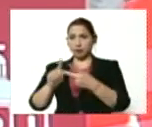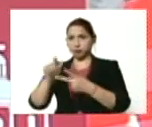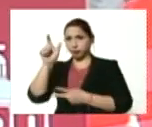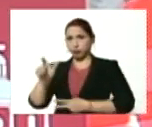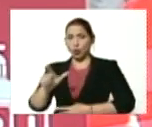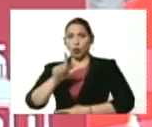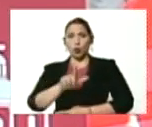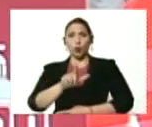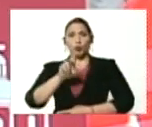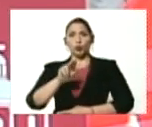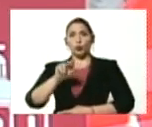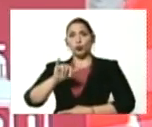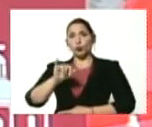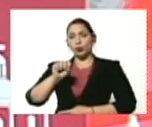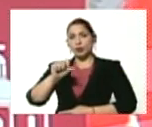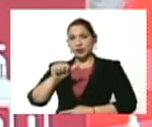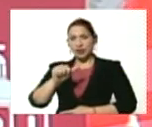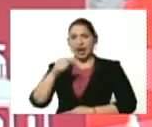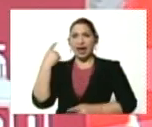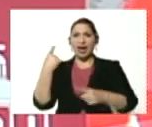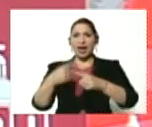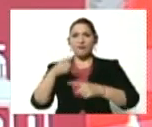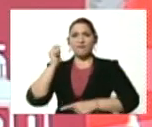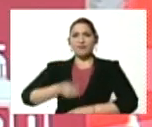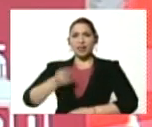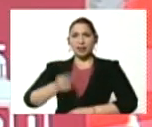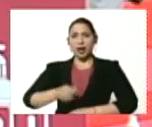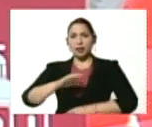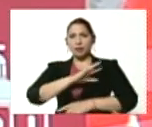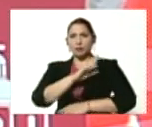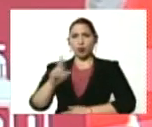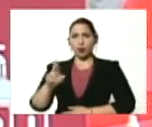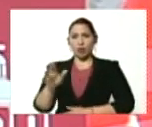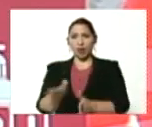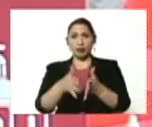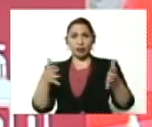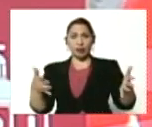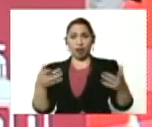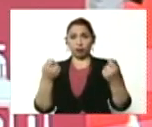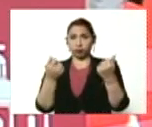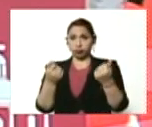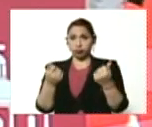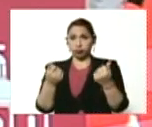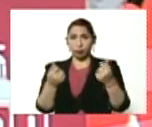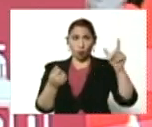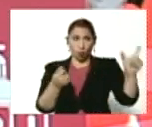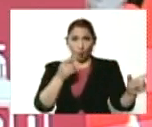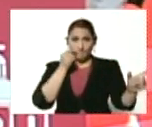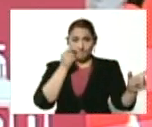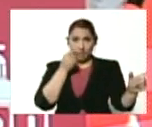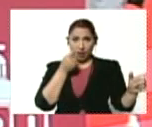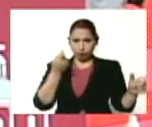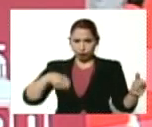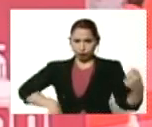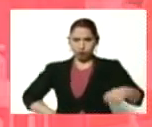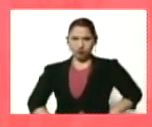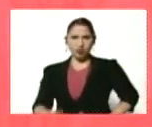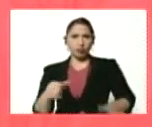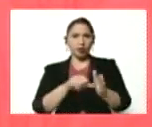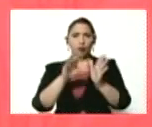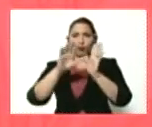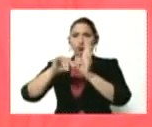esposo Germán Ferrer, que gran parte de los recursos que manejaba Alemán provenían del